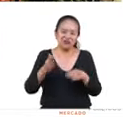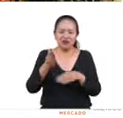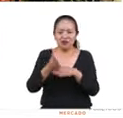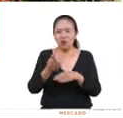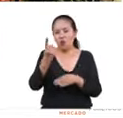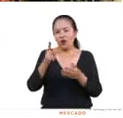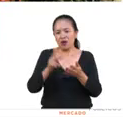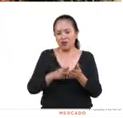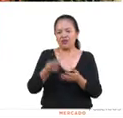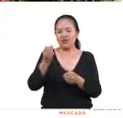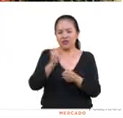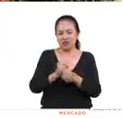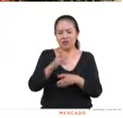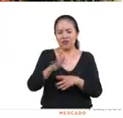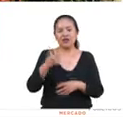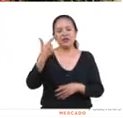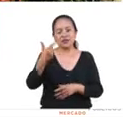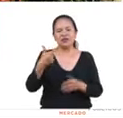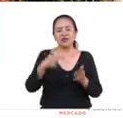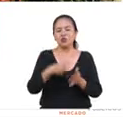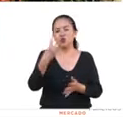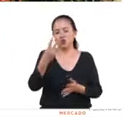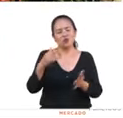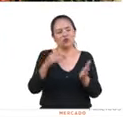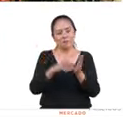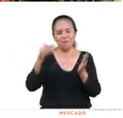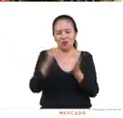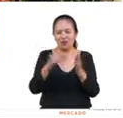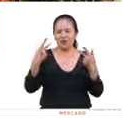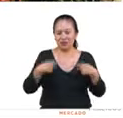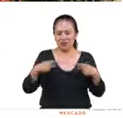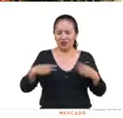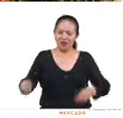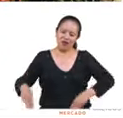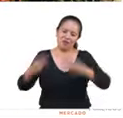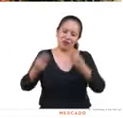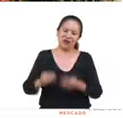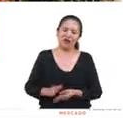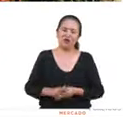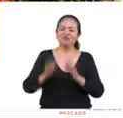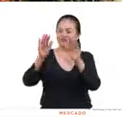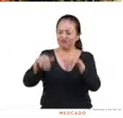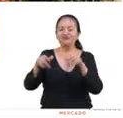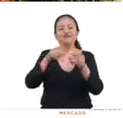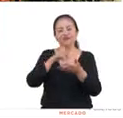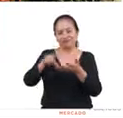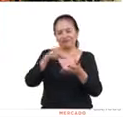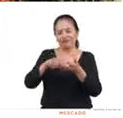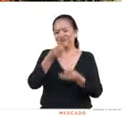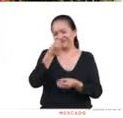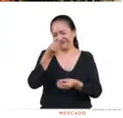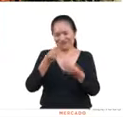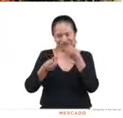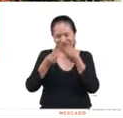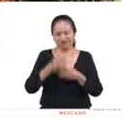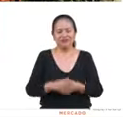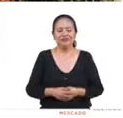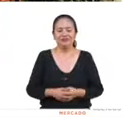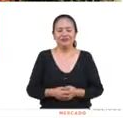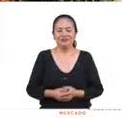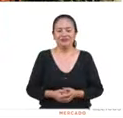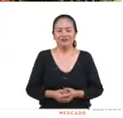la semana, 7.2 millones de personas abastecen semanalmente su abasto